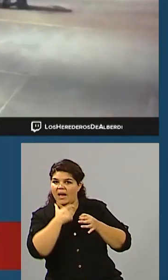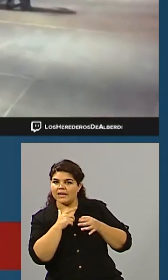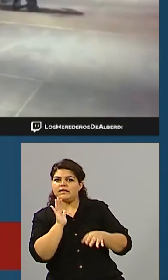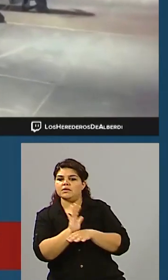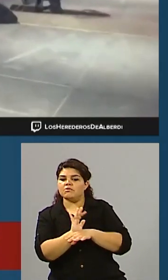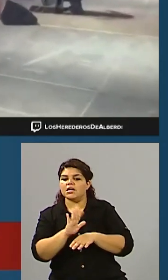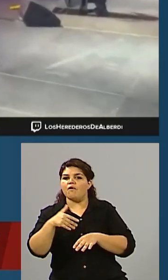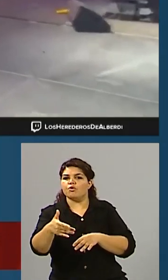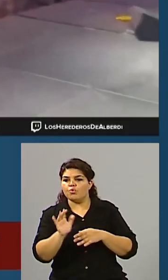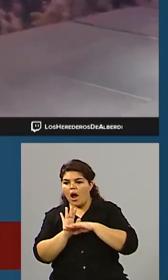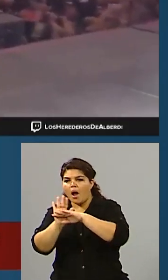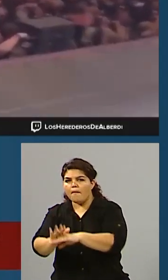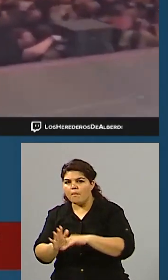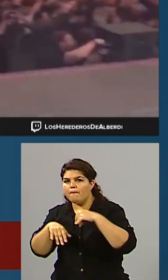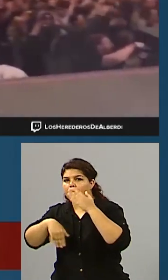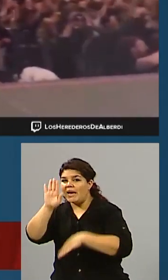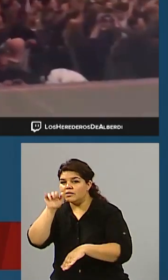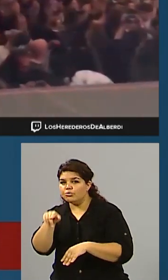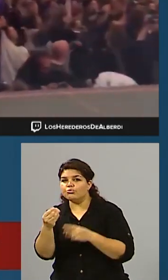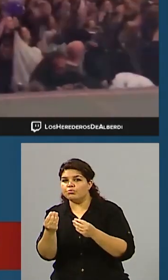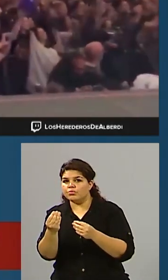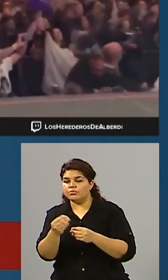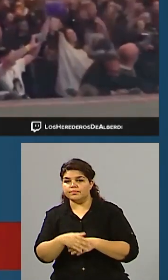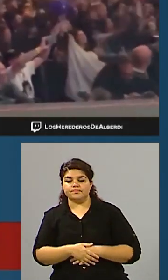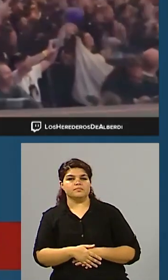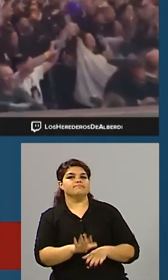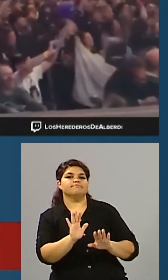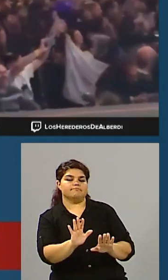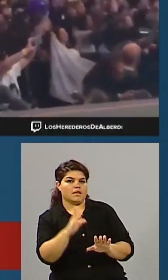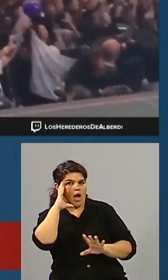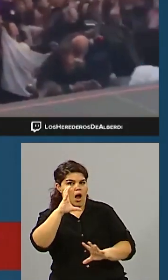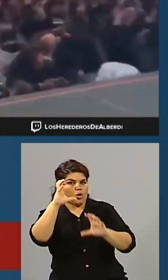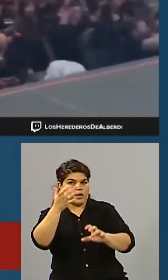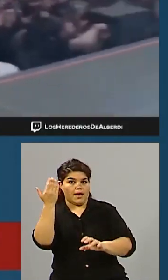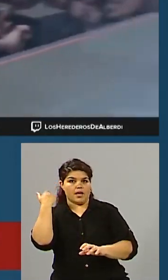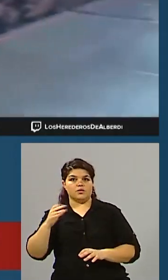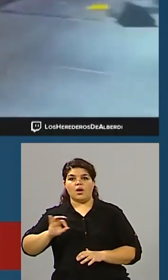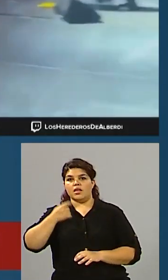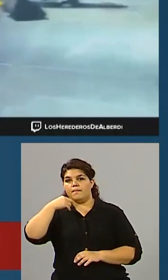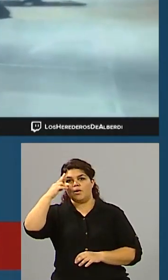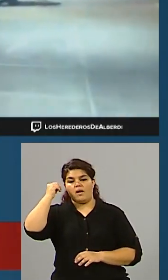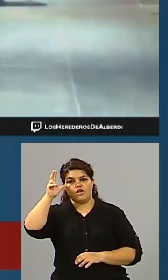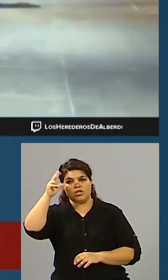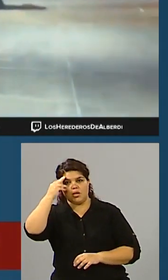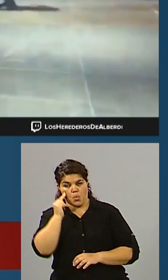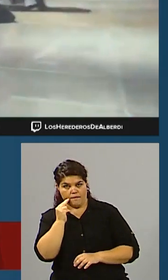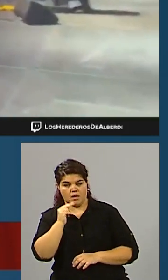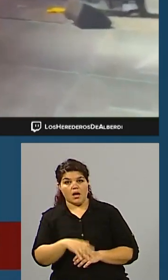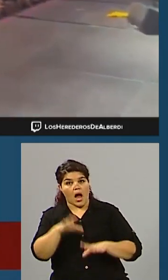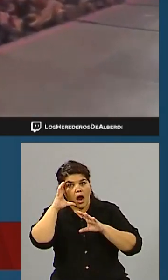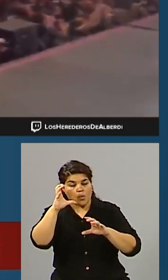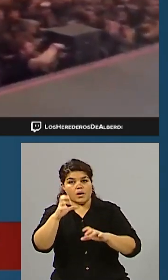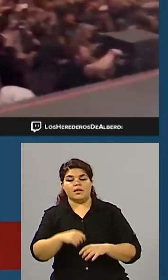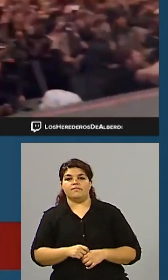siguiente manera. No olvidemos que ya en el año 89 el radicalismo le votó a Carlos